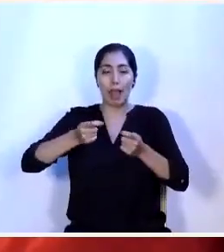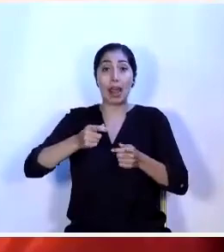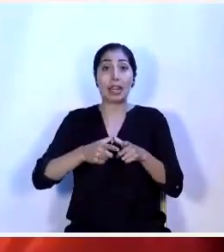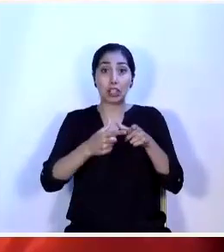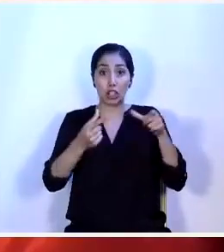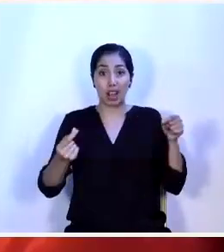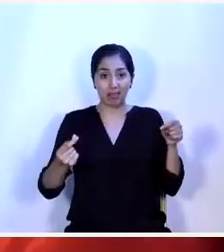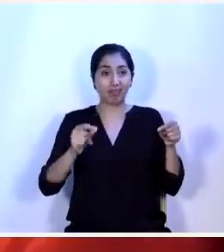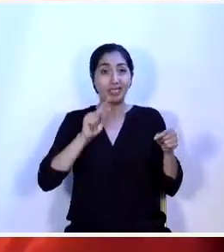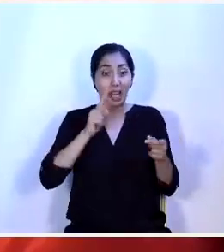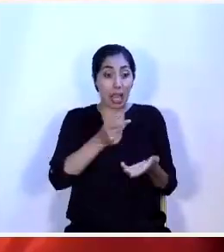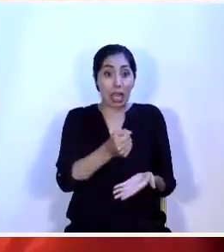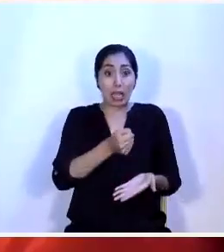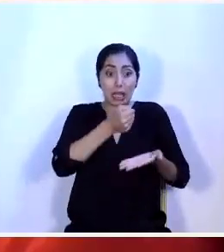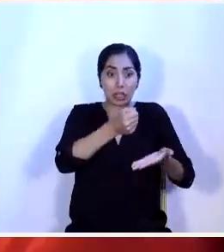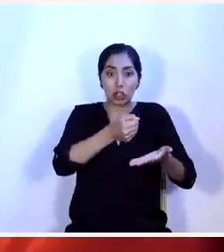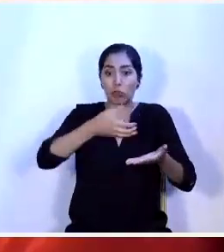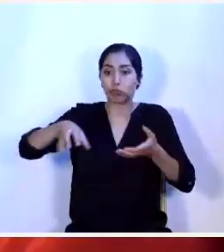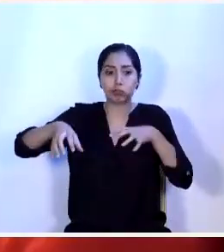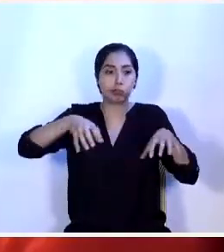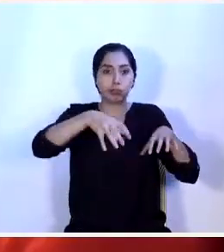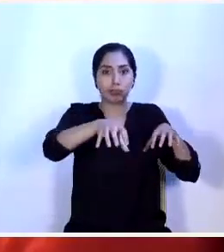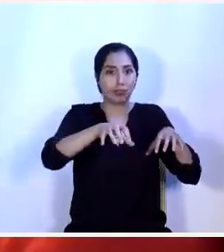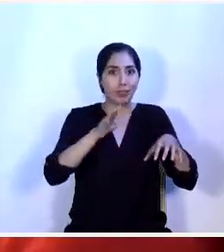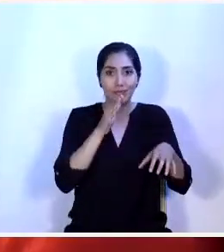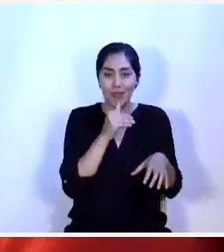de los mayores ingresos que ésta producía,